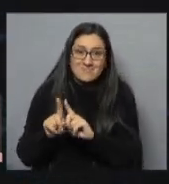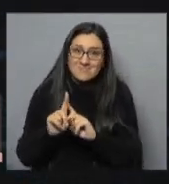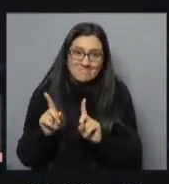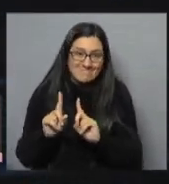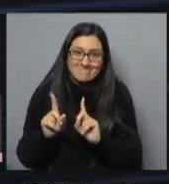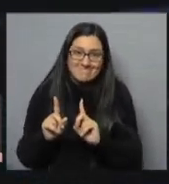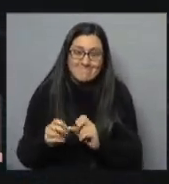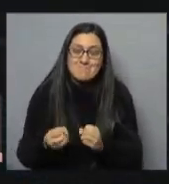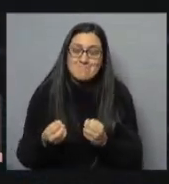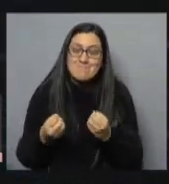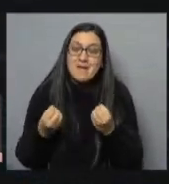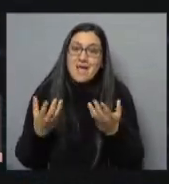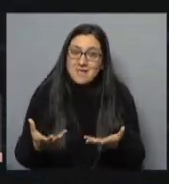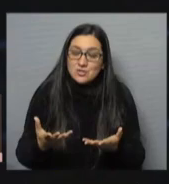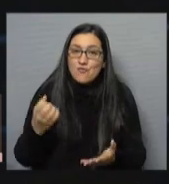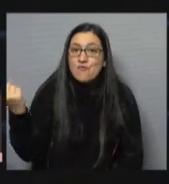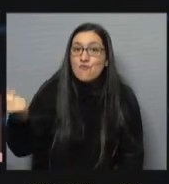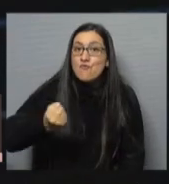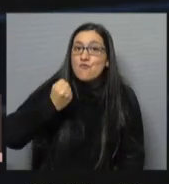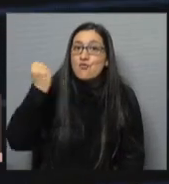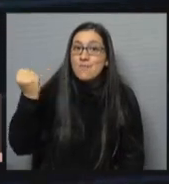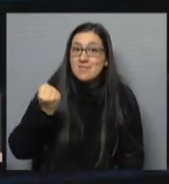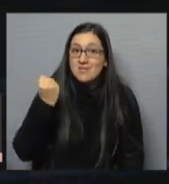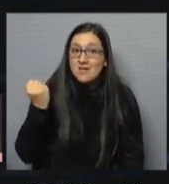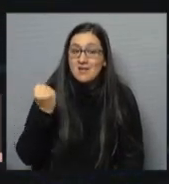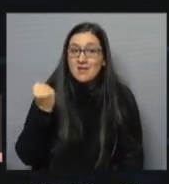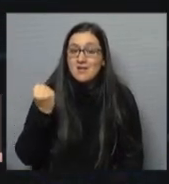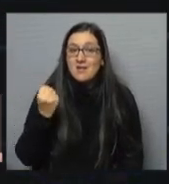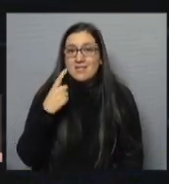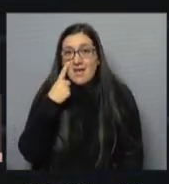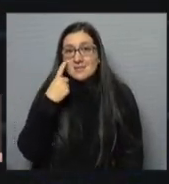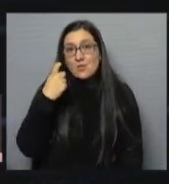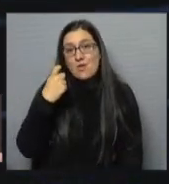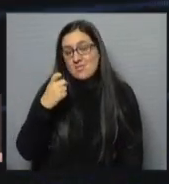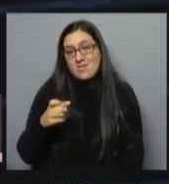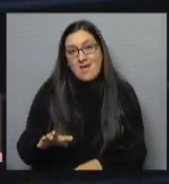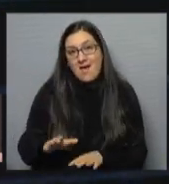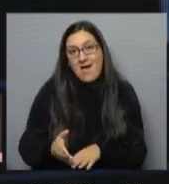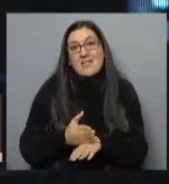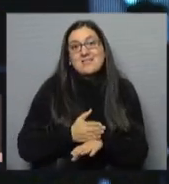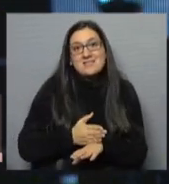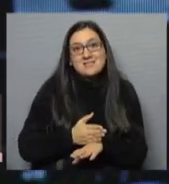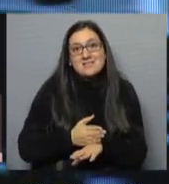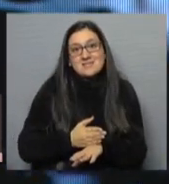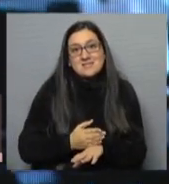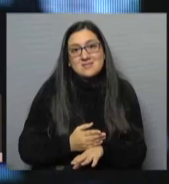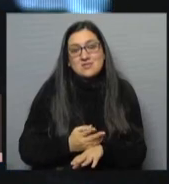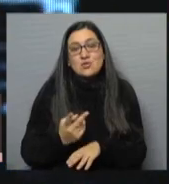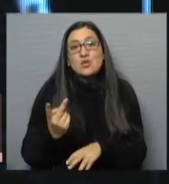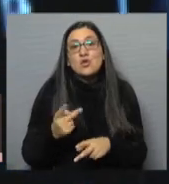Y para eso es fundamental la detección precoz, donde los